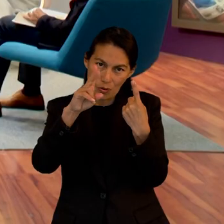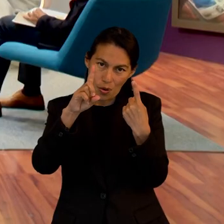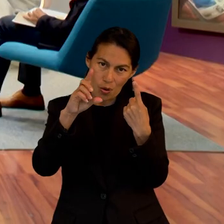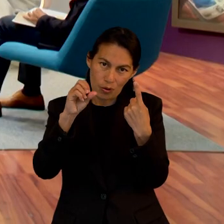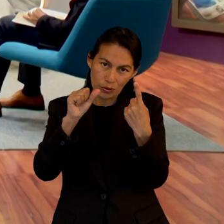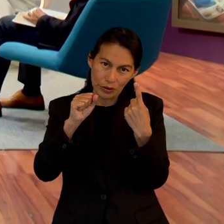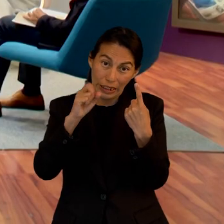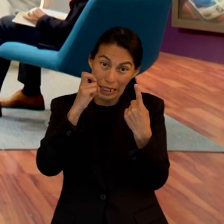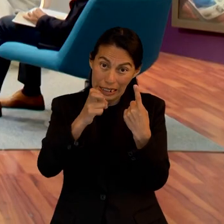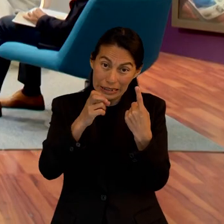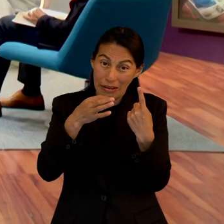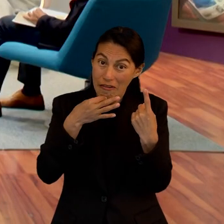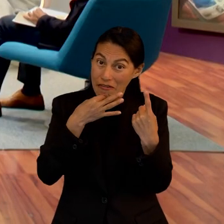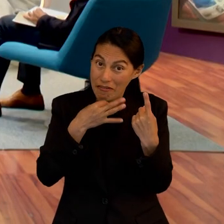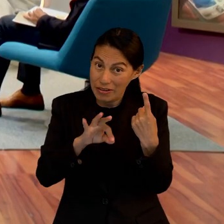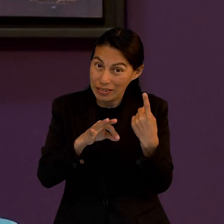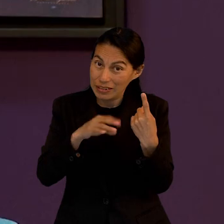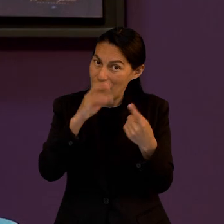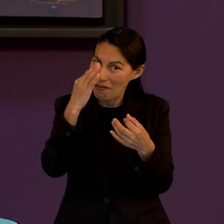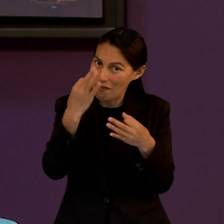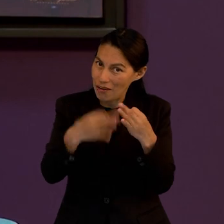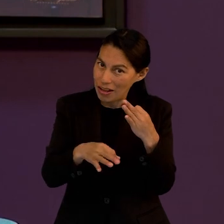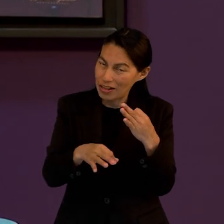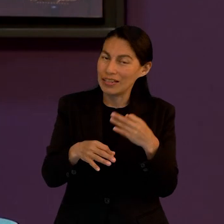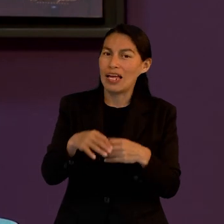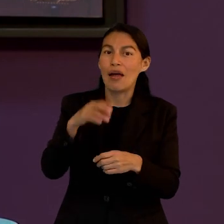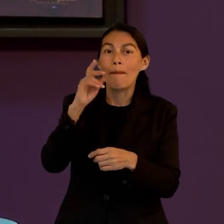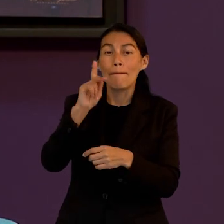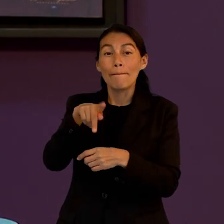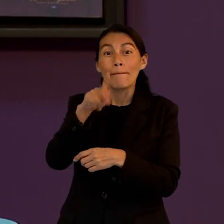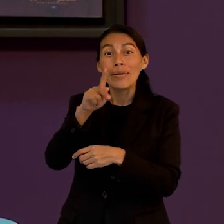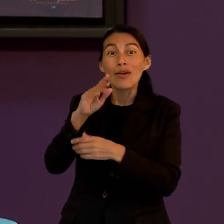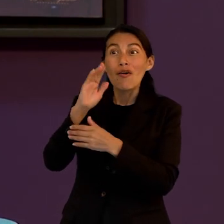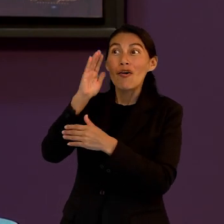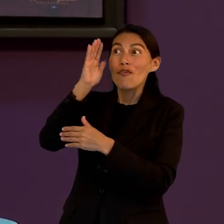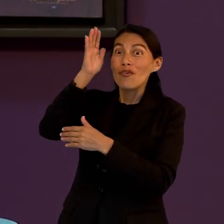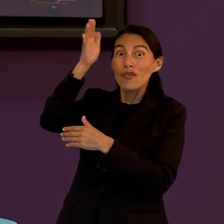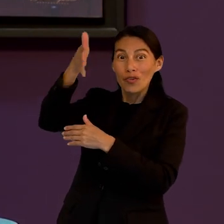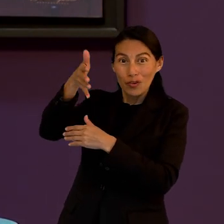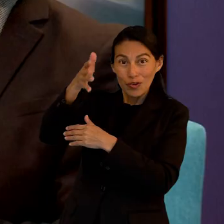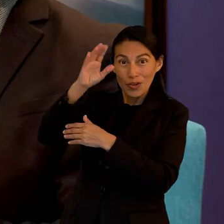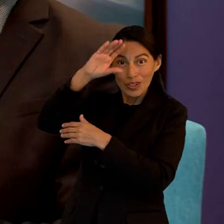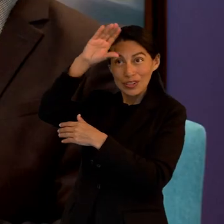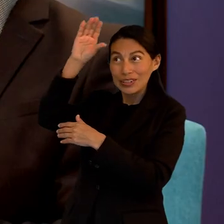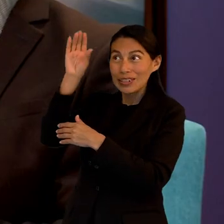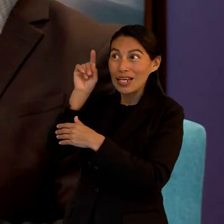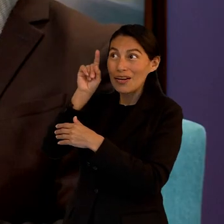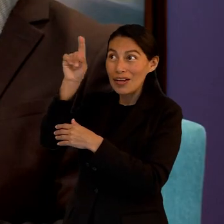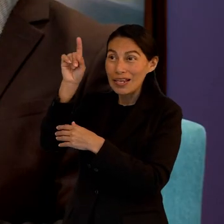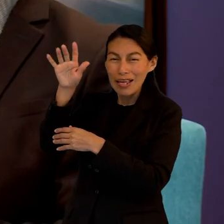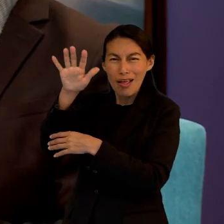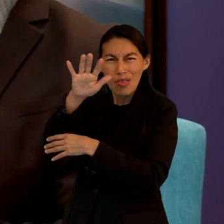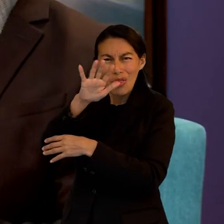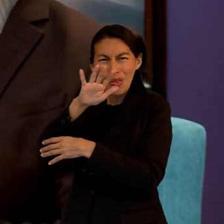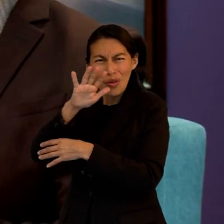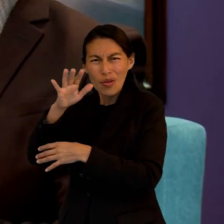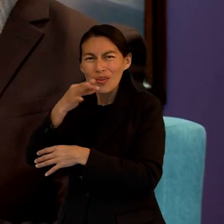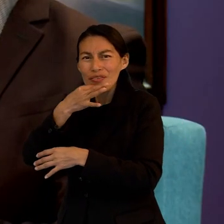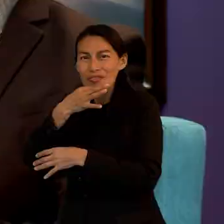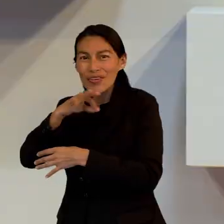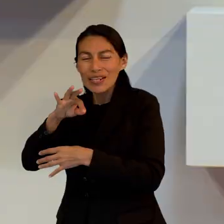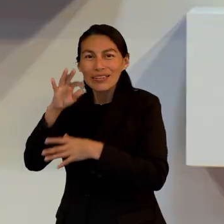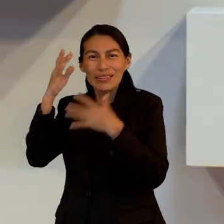cuyo arquitecto y constructor es dios y ese lugar será la patria celestial muy bien muy interesante